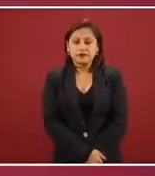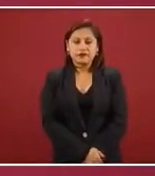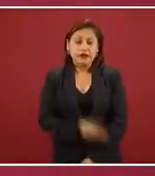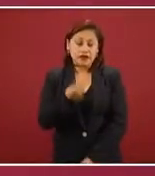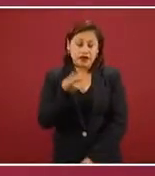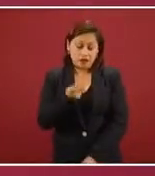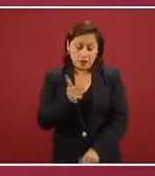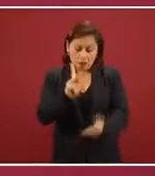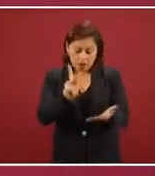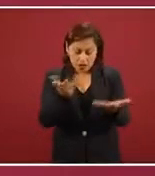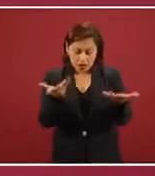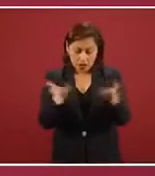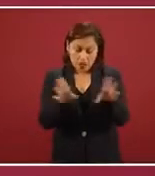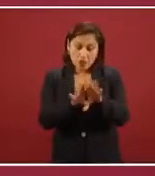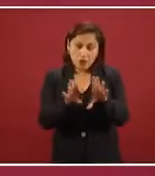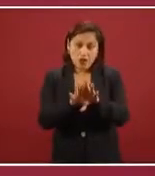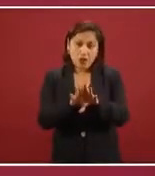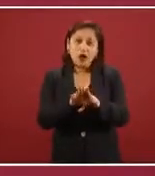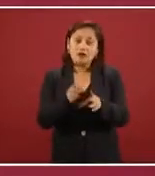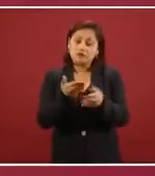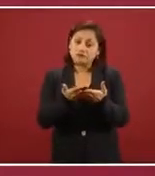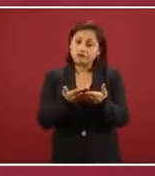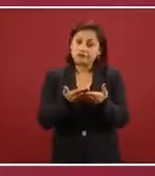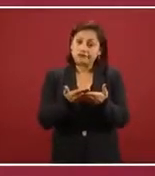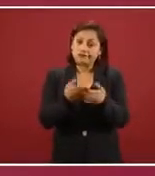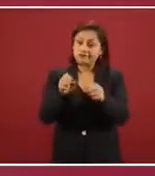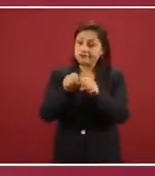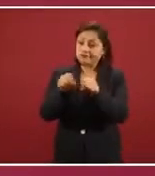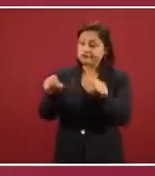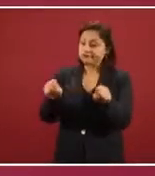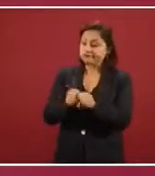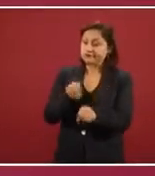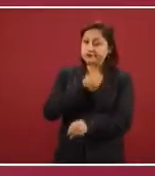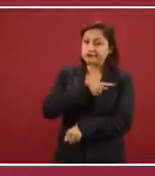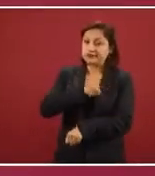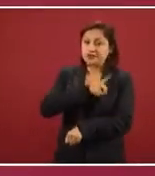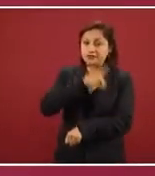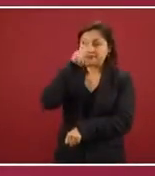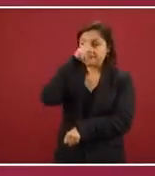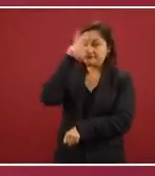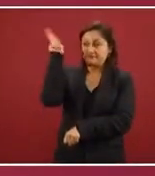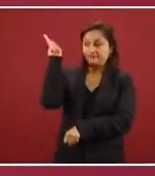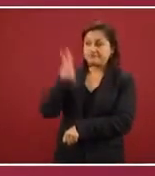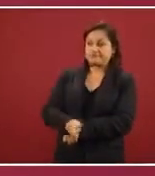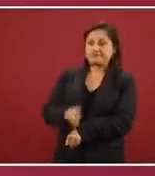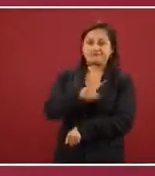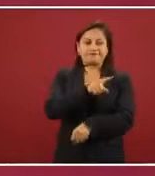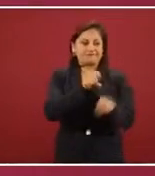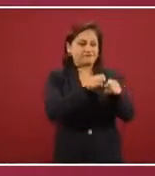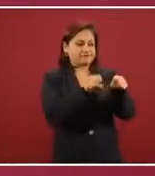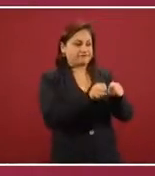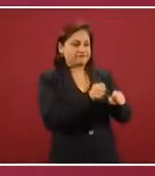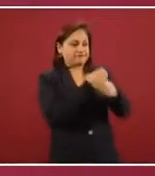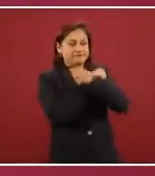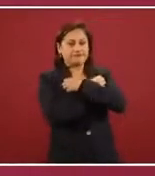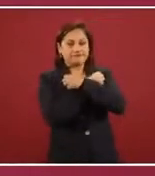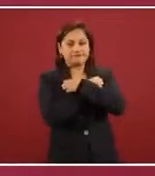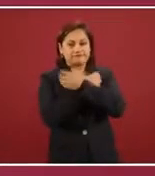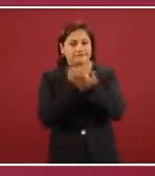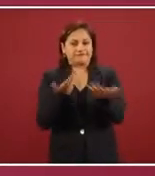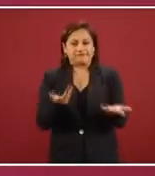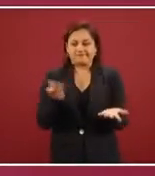está peor el sistema de salud que el sistema educativo